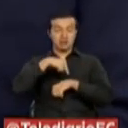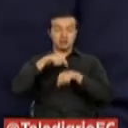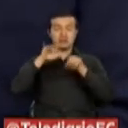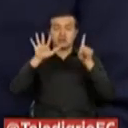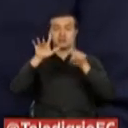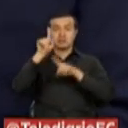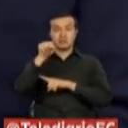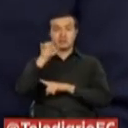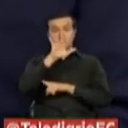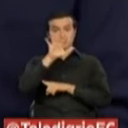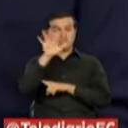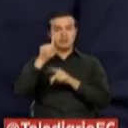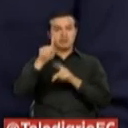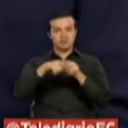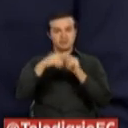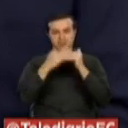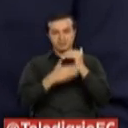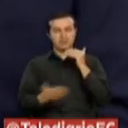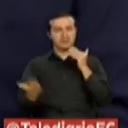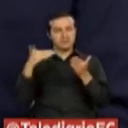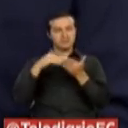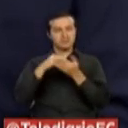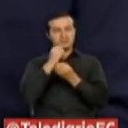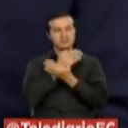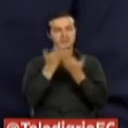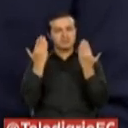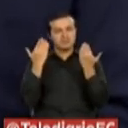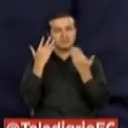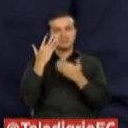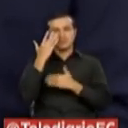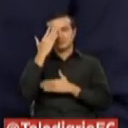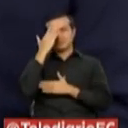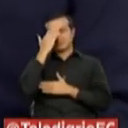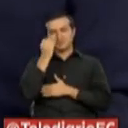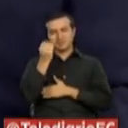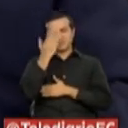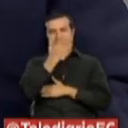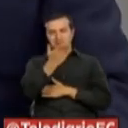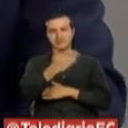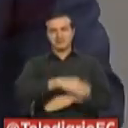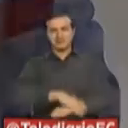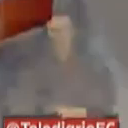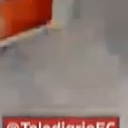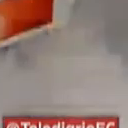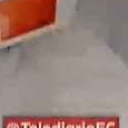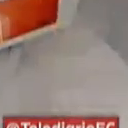las 6:55, estaremos nuevamente con ustedes. Tengan una feliz jornada.